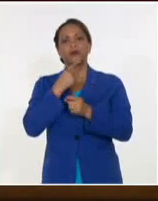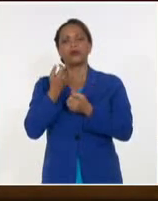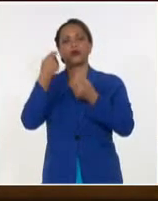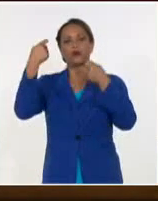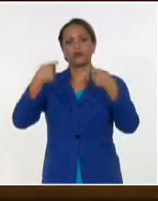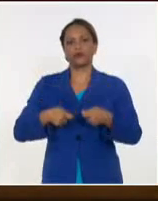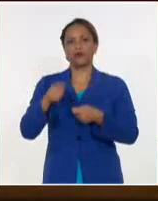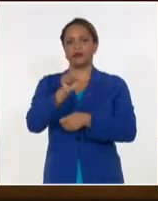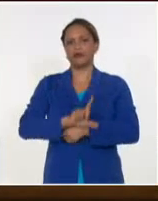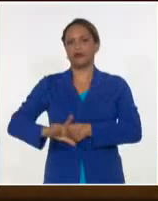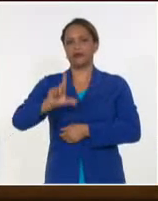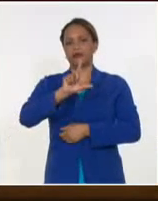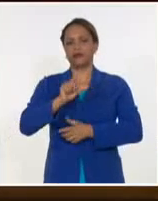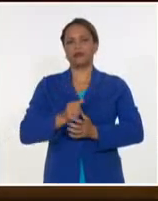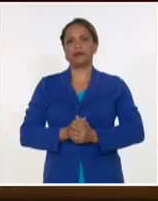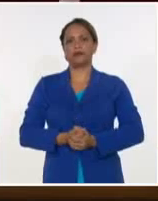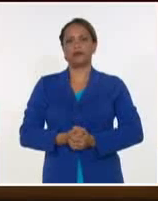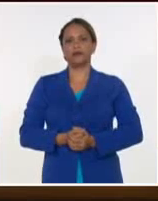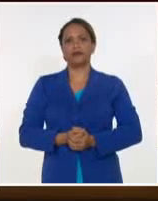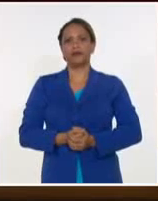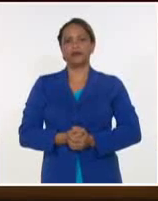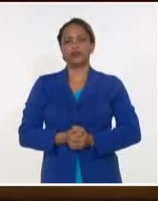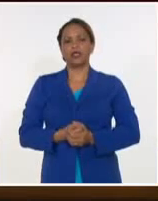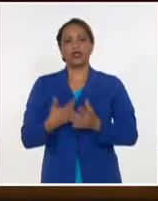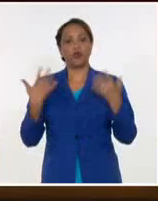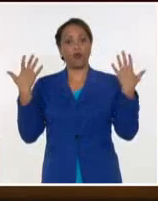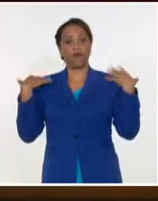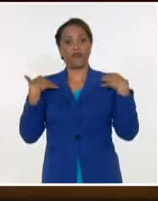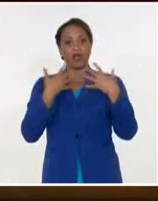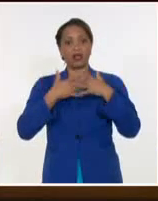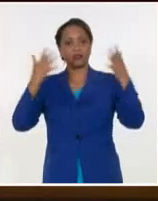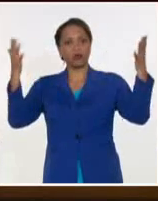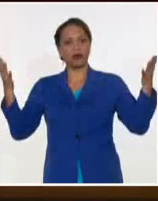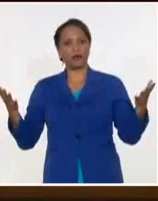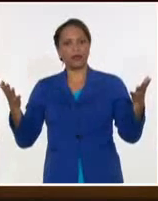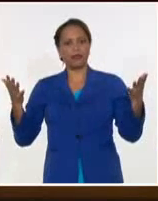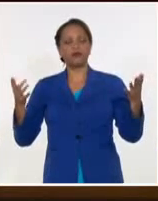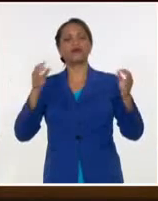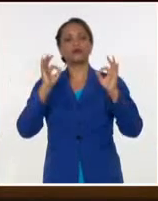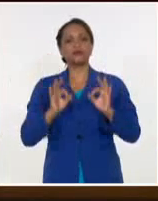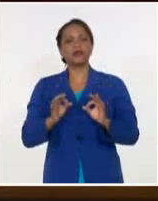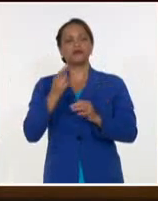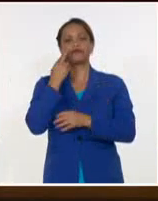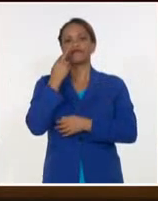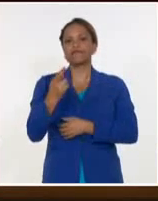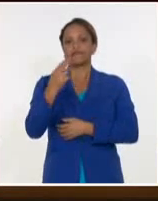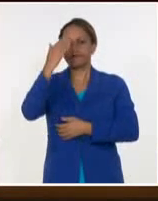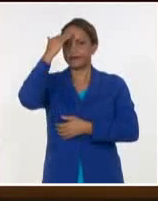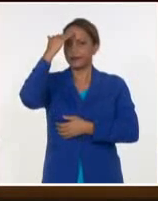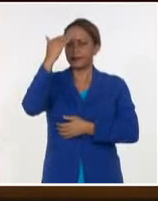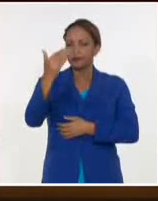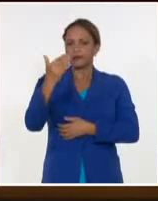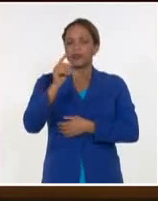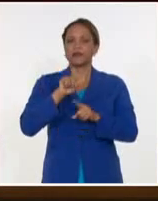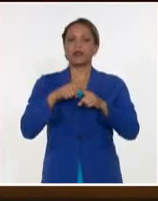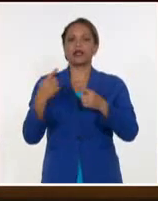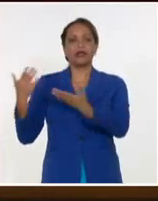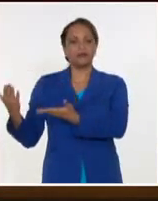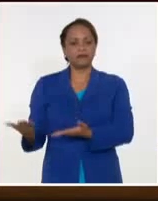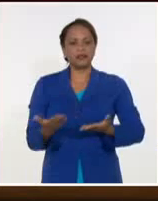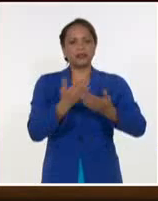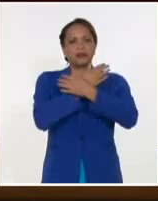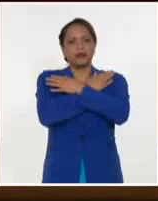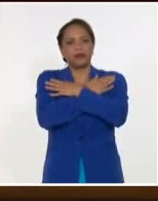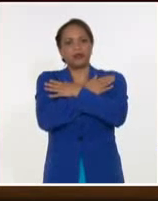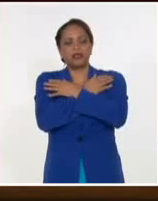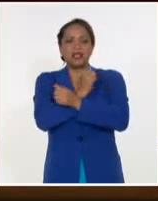social posible. Nuestros brazos estarán abiertos con el reconocimiento agradecido para recibir y abrazar a